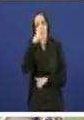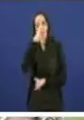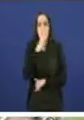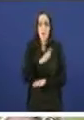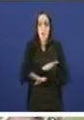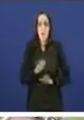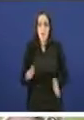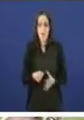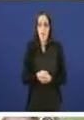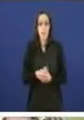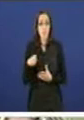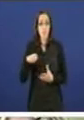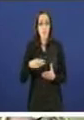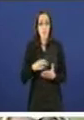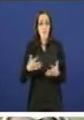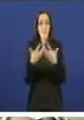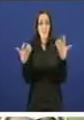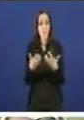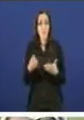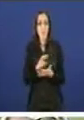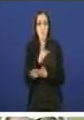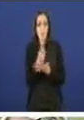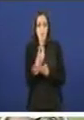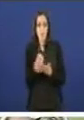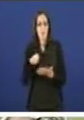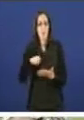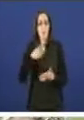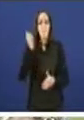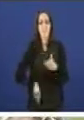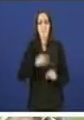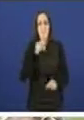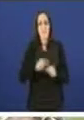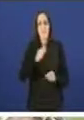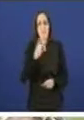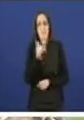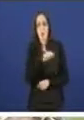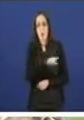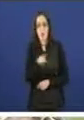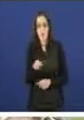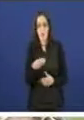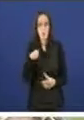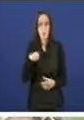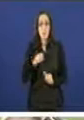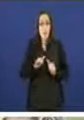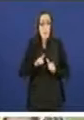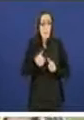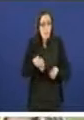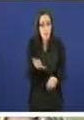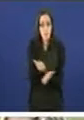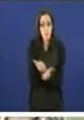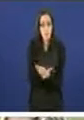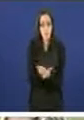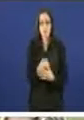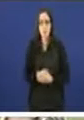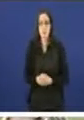un texto xornalístico publicado no mes de setembro de 2011, justamente ao inicio do curso. Inicio